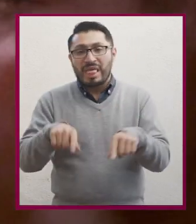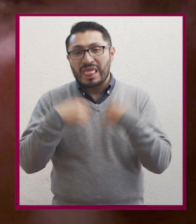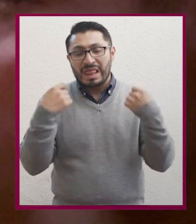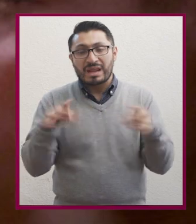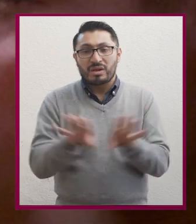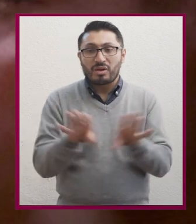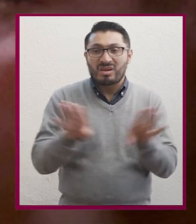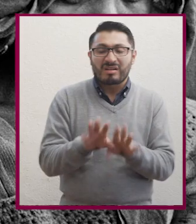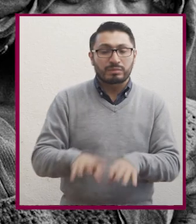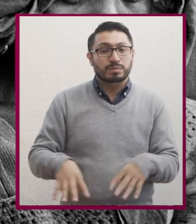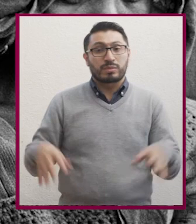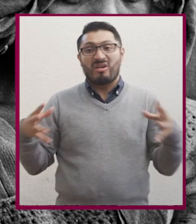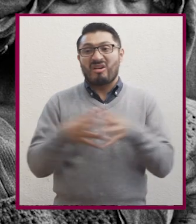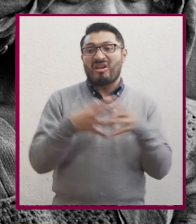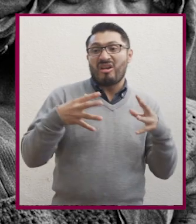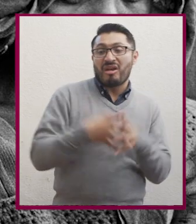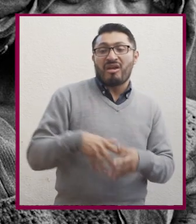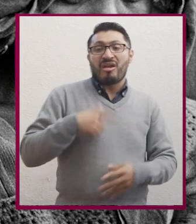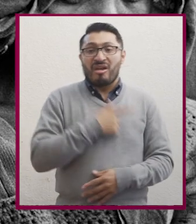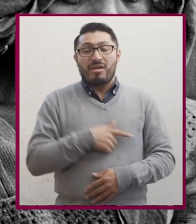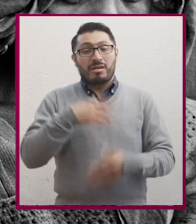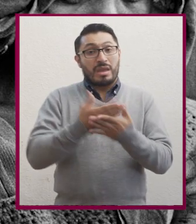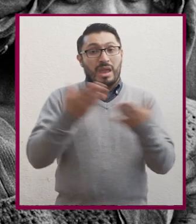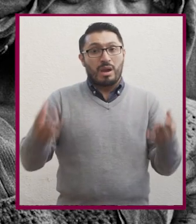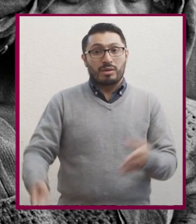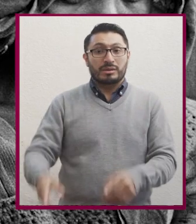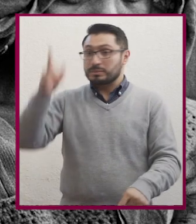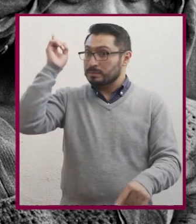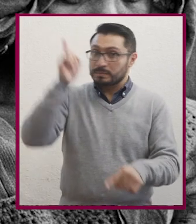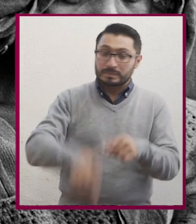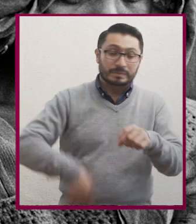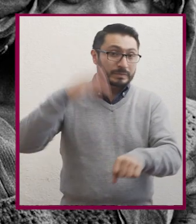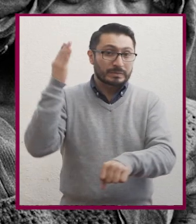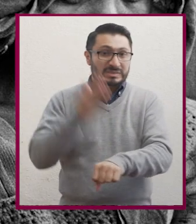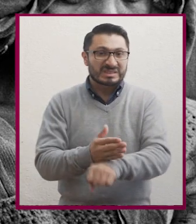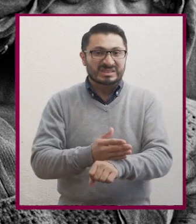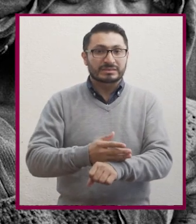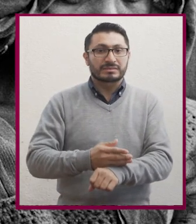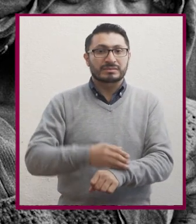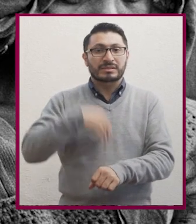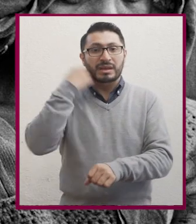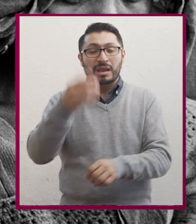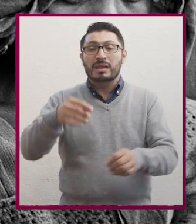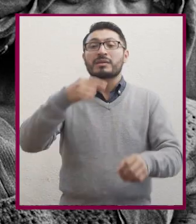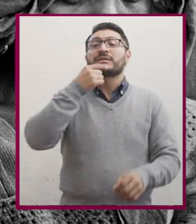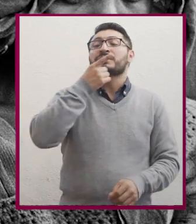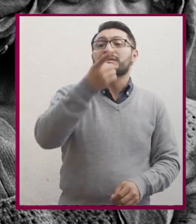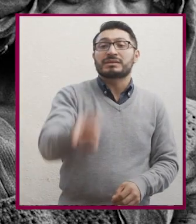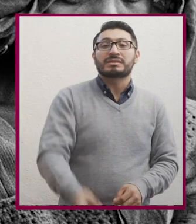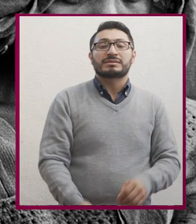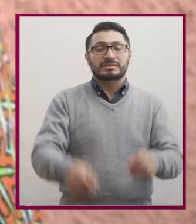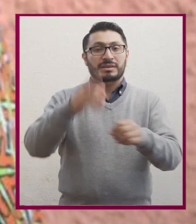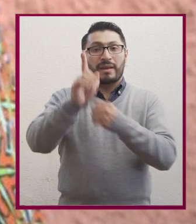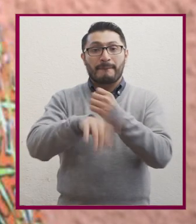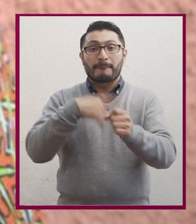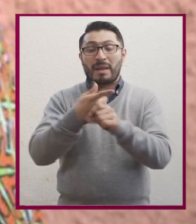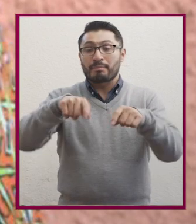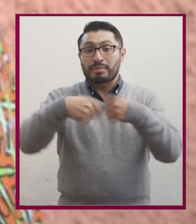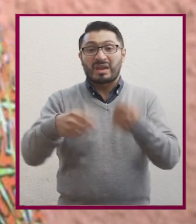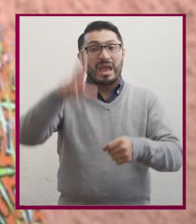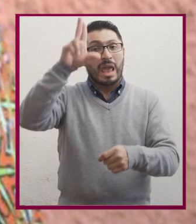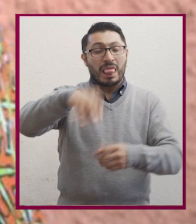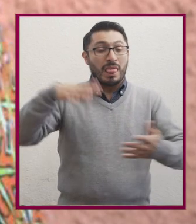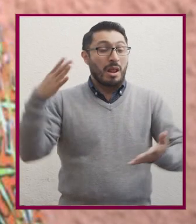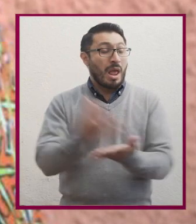un botín de guerra. Ahora lo consideramos un crimen de guerra. Queremos enviar una clara señal de que la violación ya no es